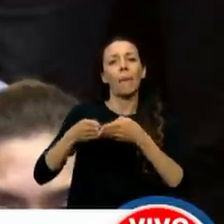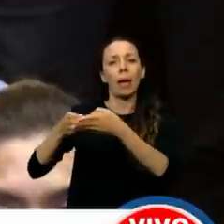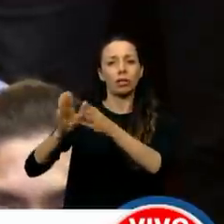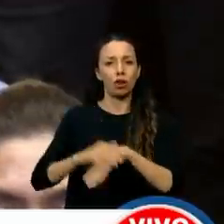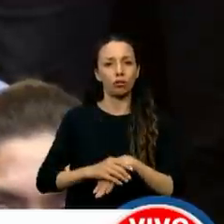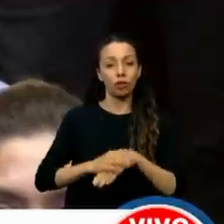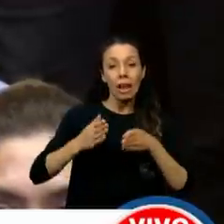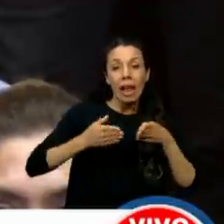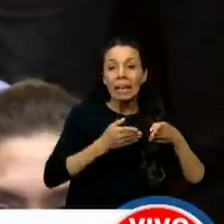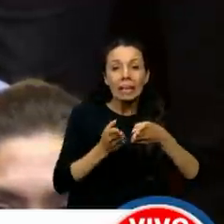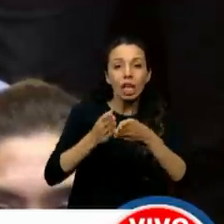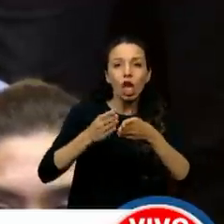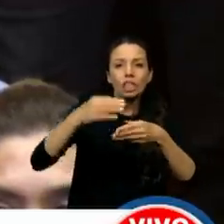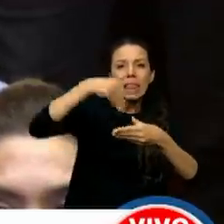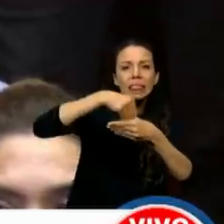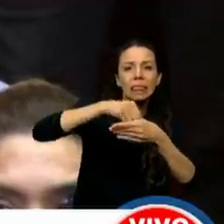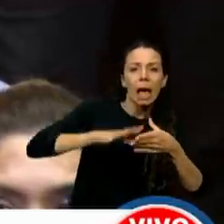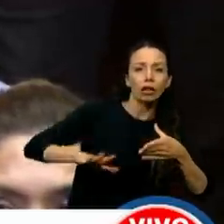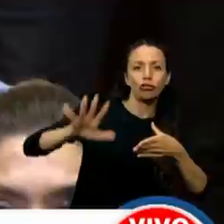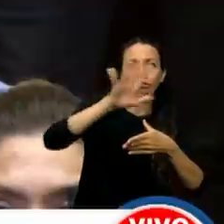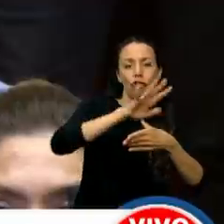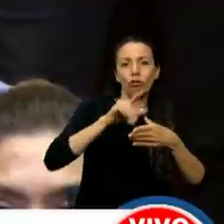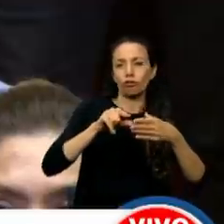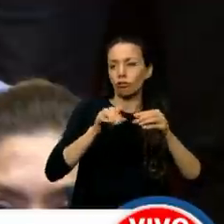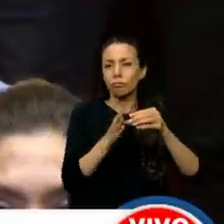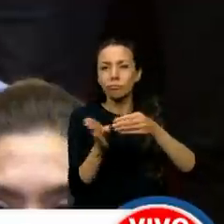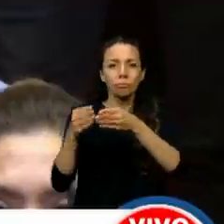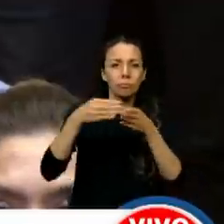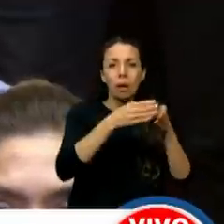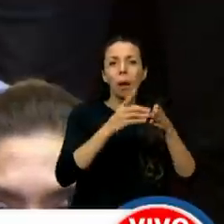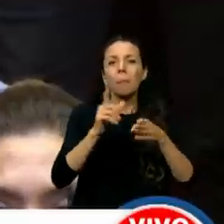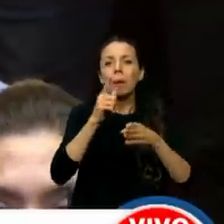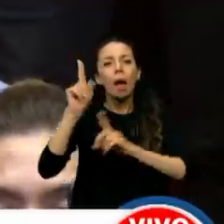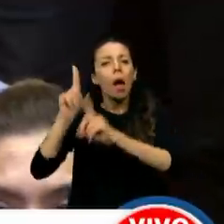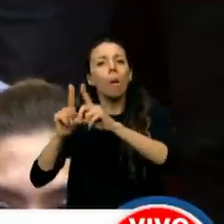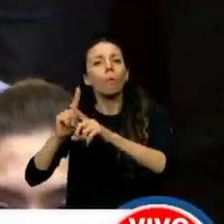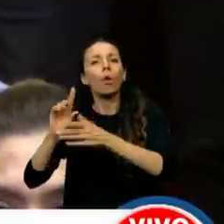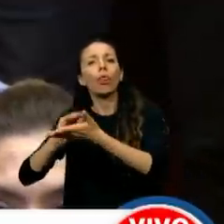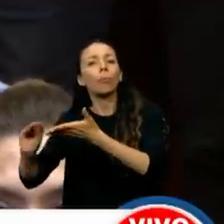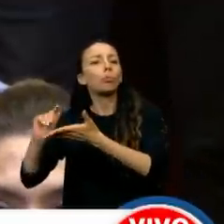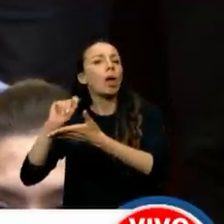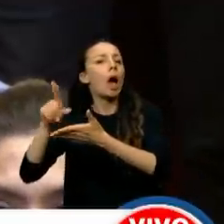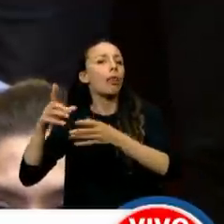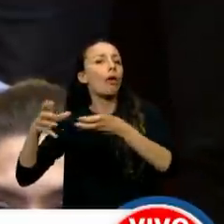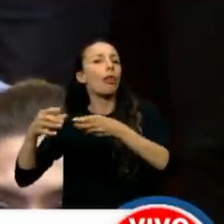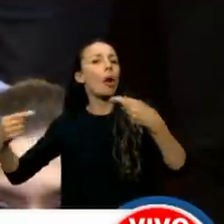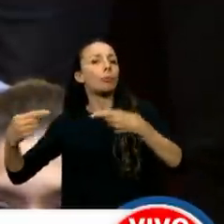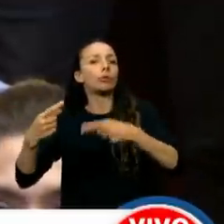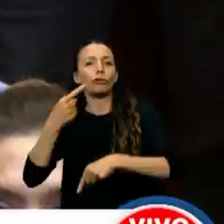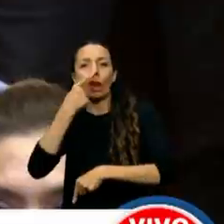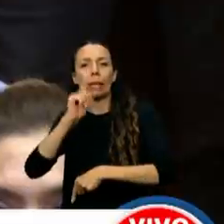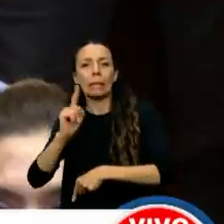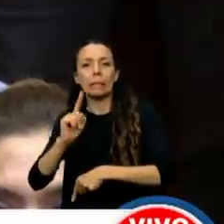80 por ciento del comercio exterior que parece que los diputados de la oposición no les importa pero si después son bastante atentos